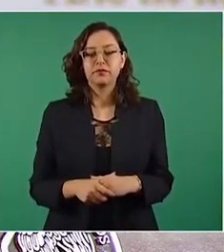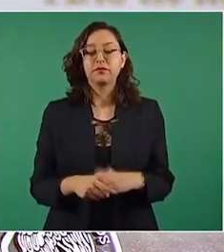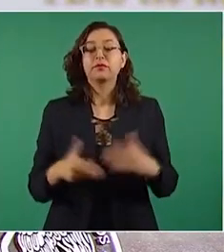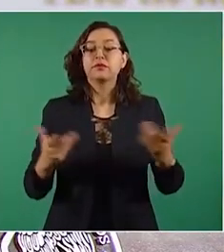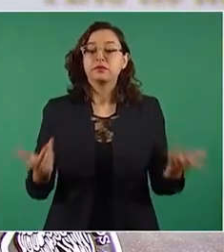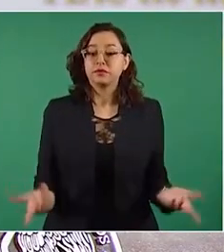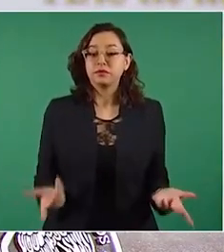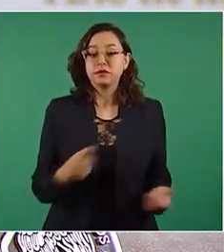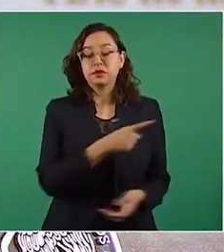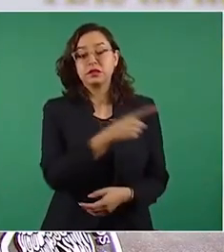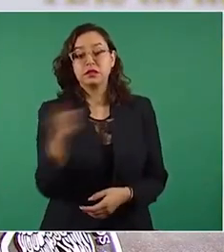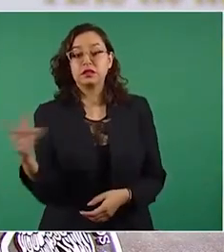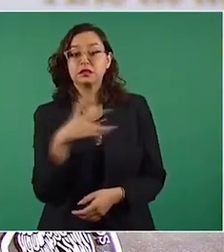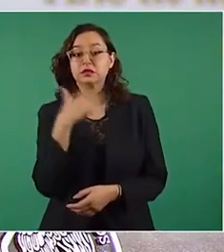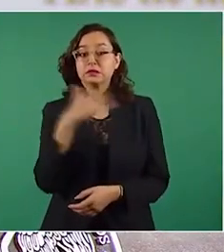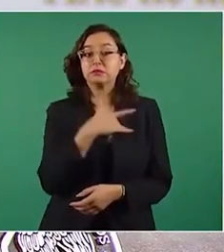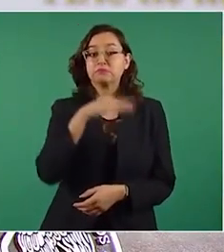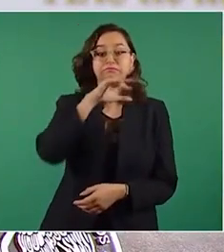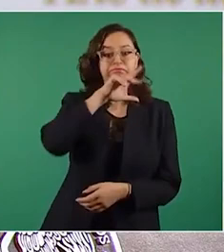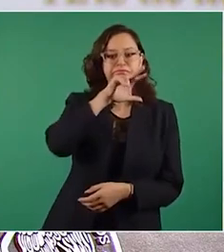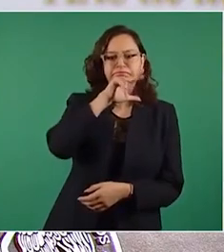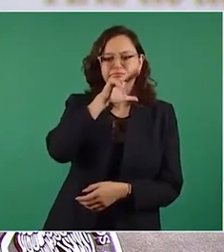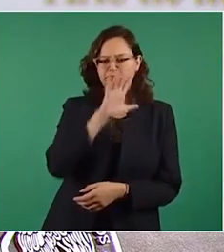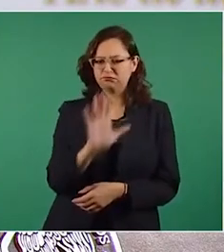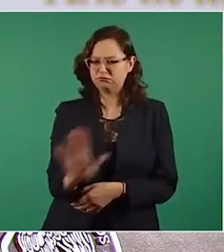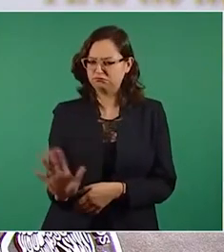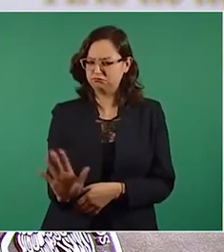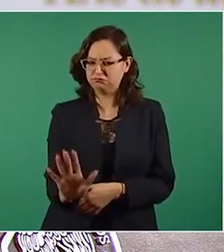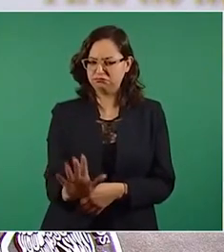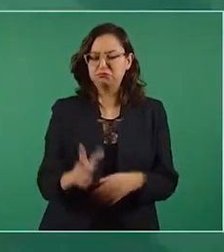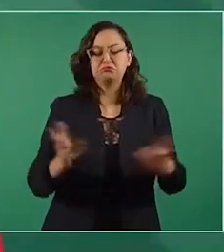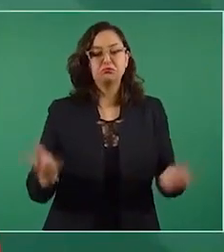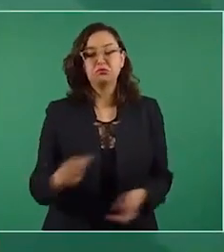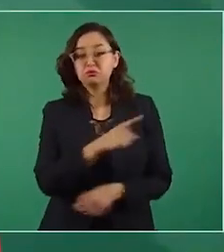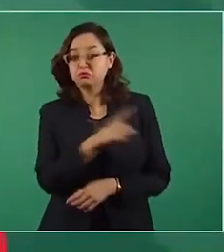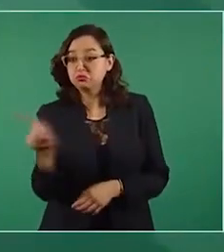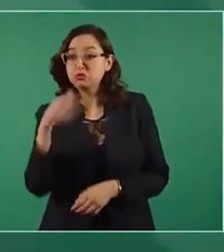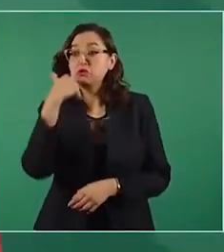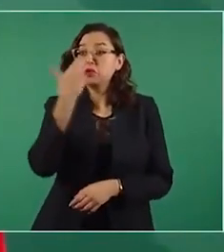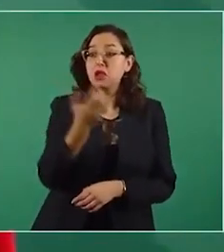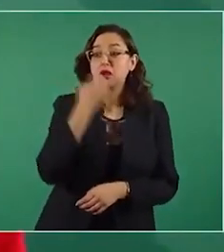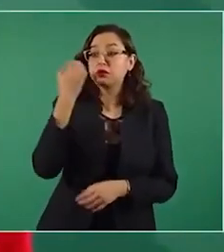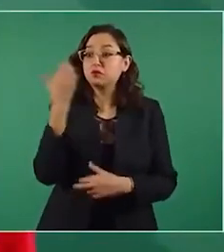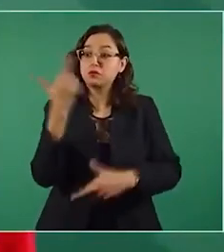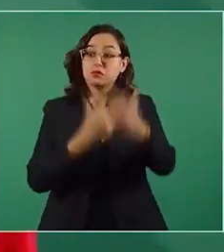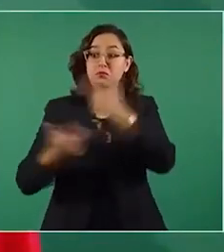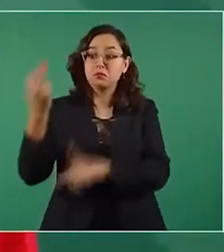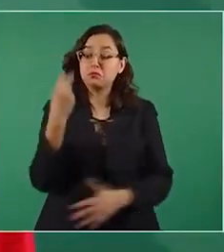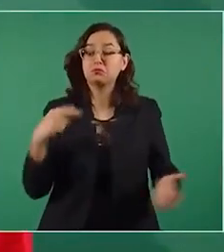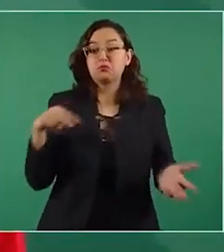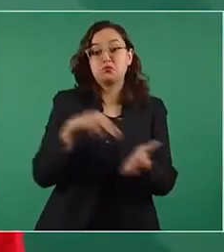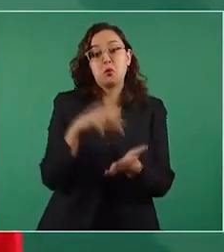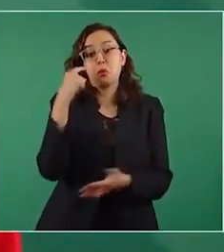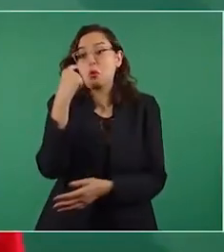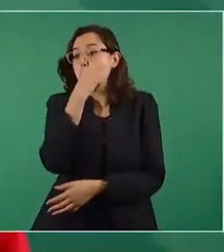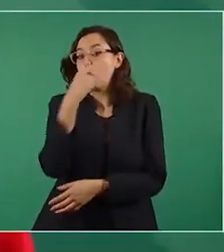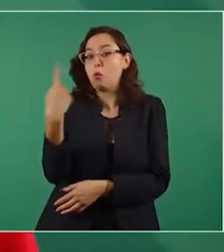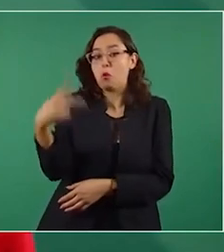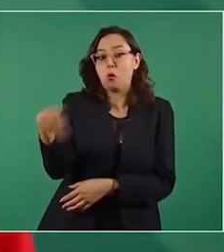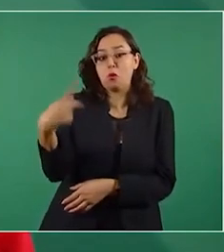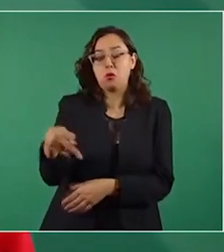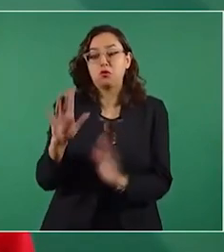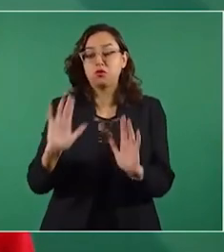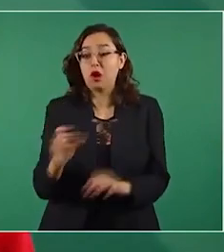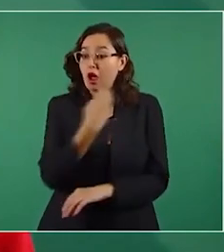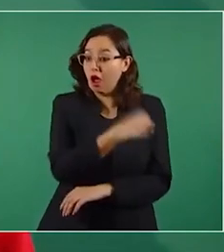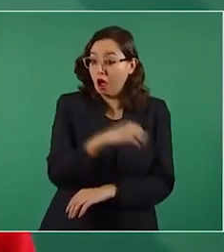Que nadie se preocupe, dijo. El regreso a clases es voluntario, no es obligatorio. Si no se